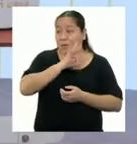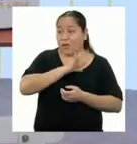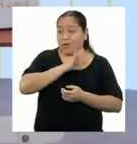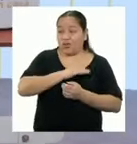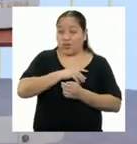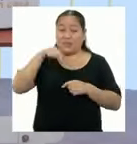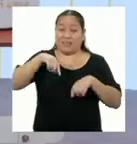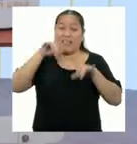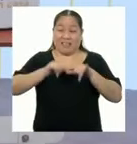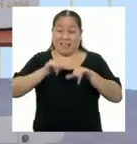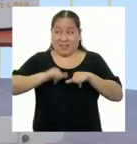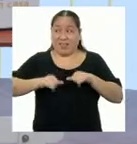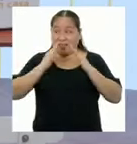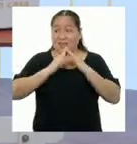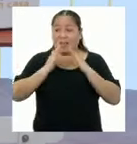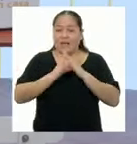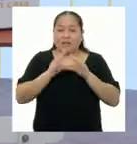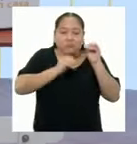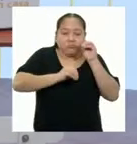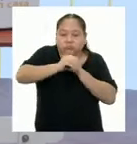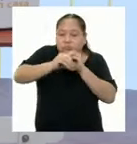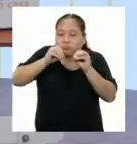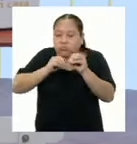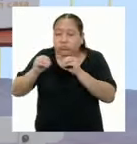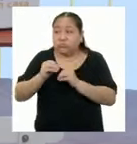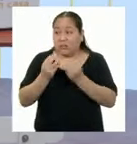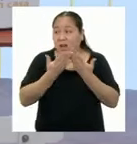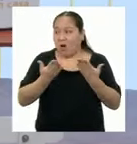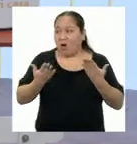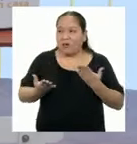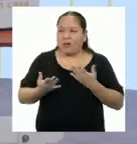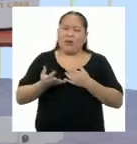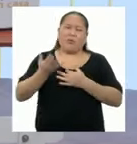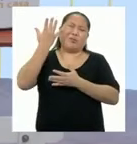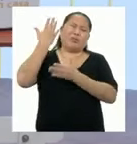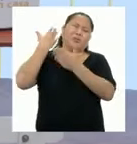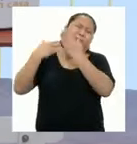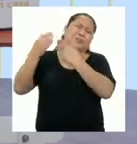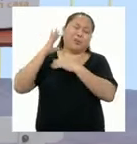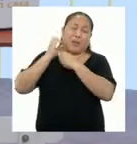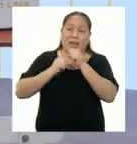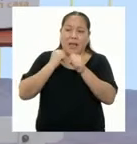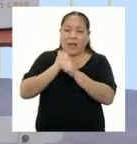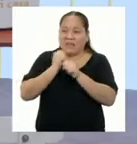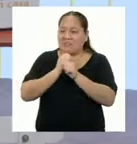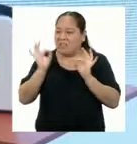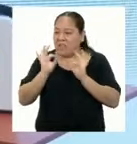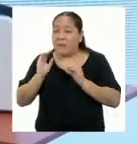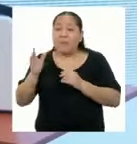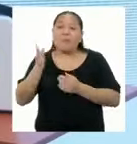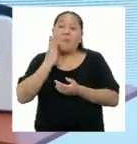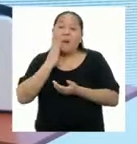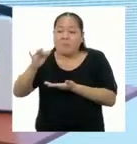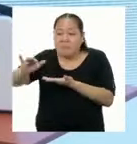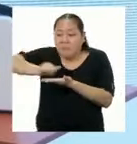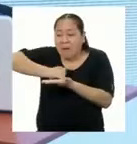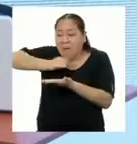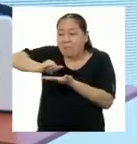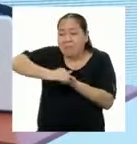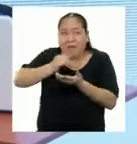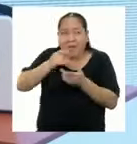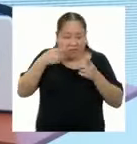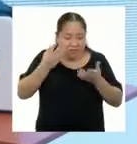para reordenar las cosas que hace 1000 años no tocaba en su casa. Y me ha mandado estos dibujos de